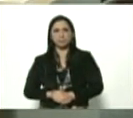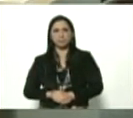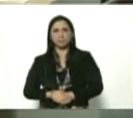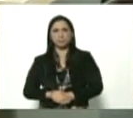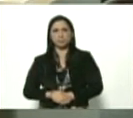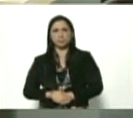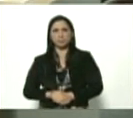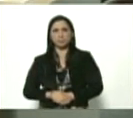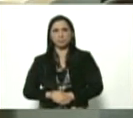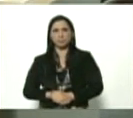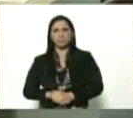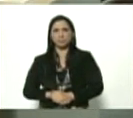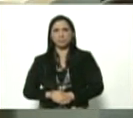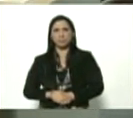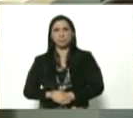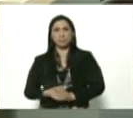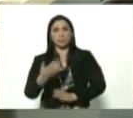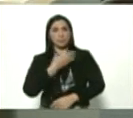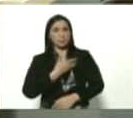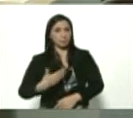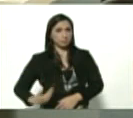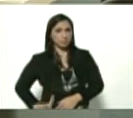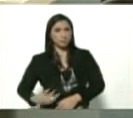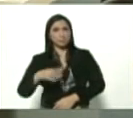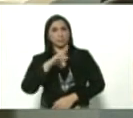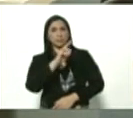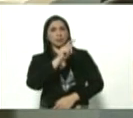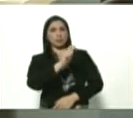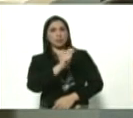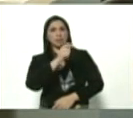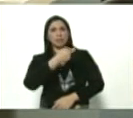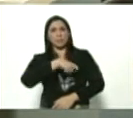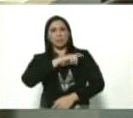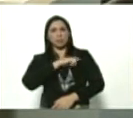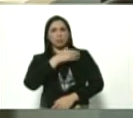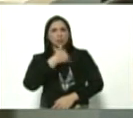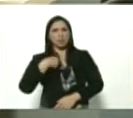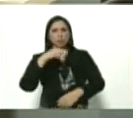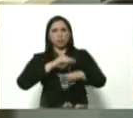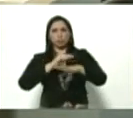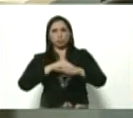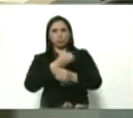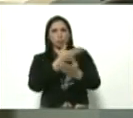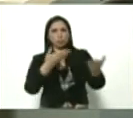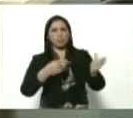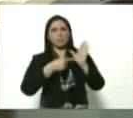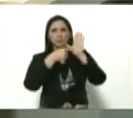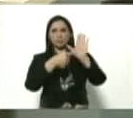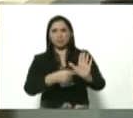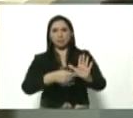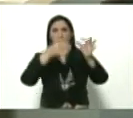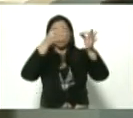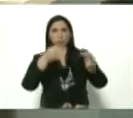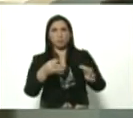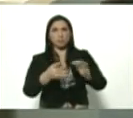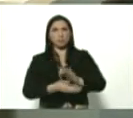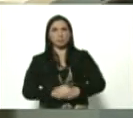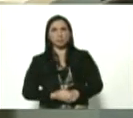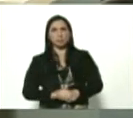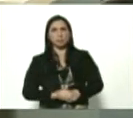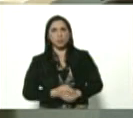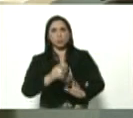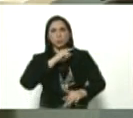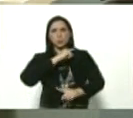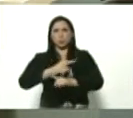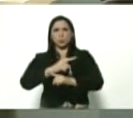Presidente Maduro, mucho gusto. María Isabel Ceballos, RT en español. Quiero consultarle si es que ustedes van a presentar formalmente una